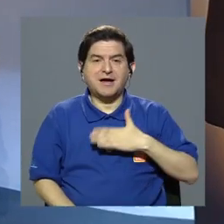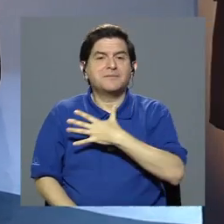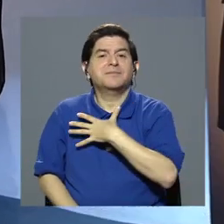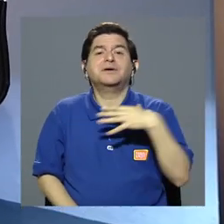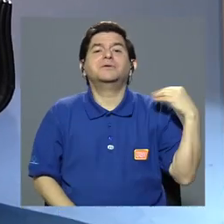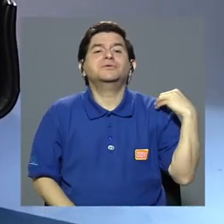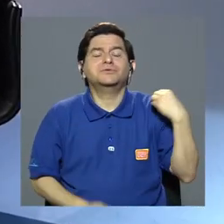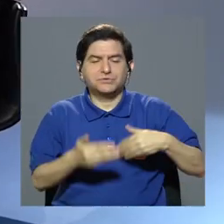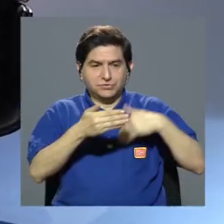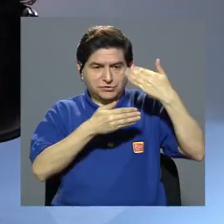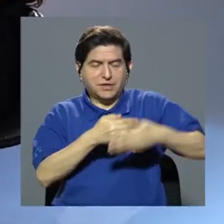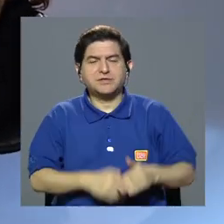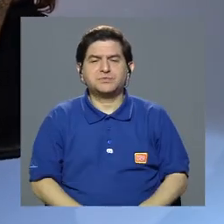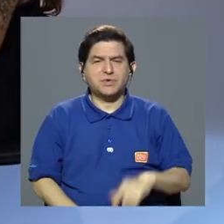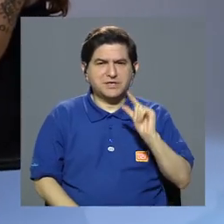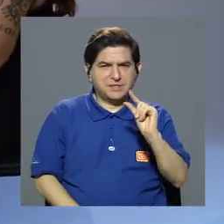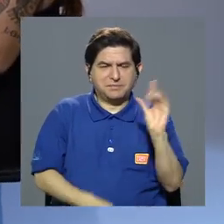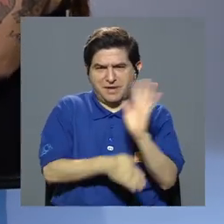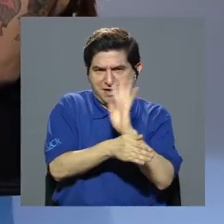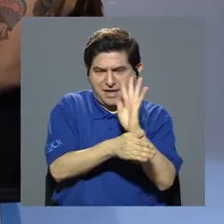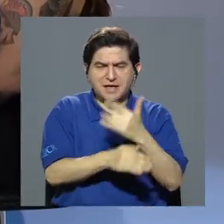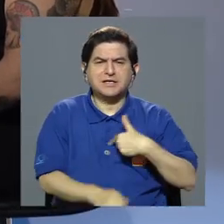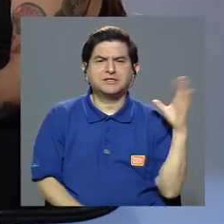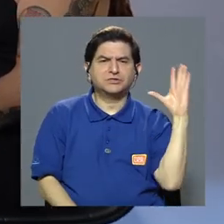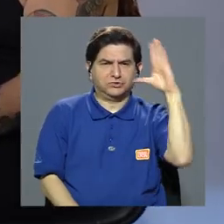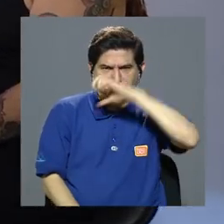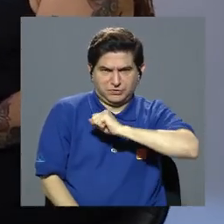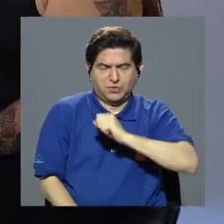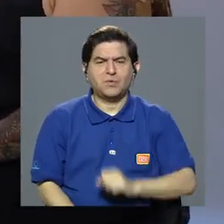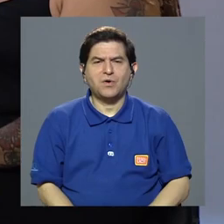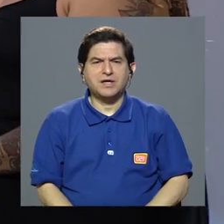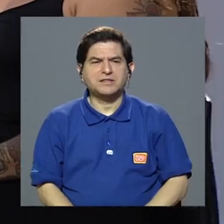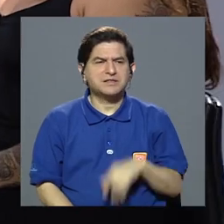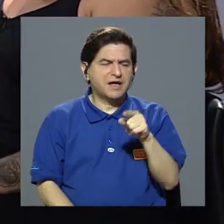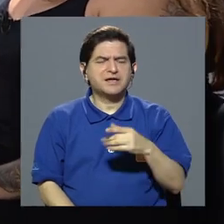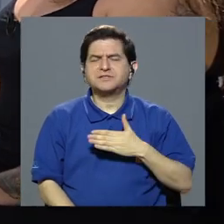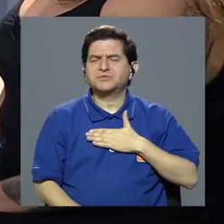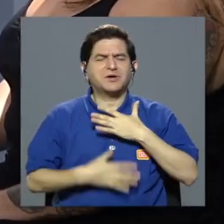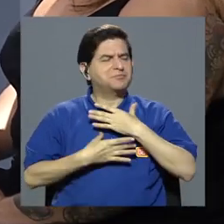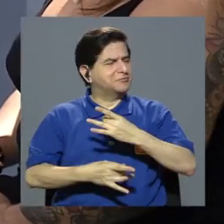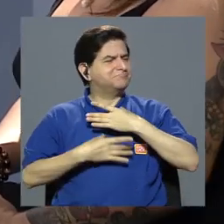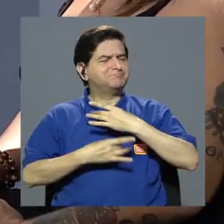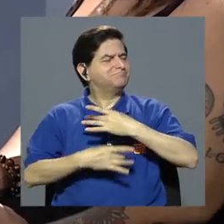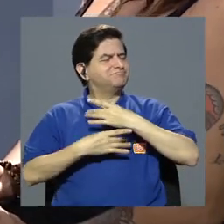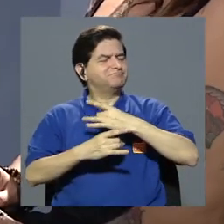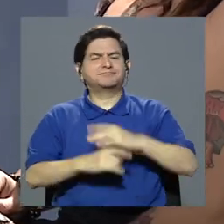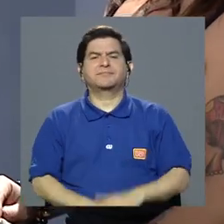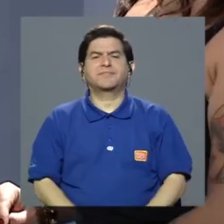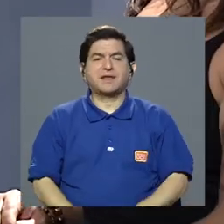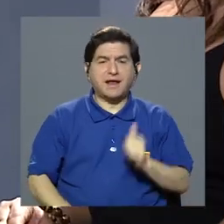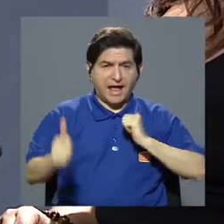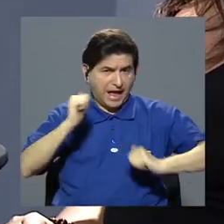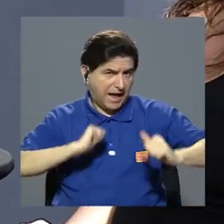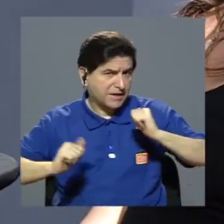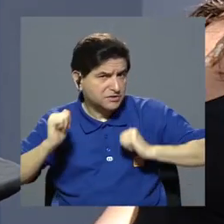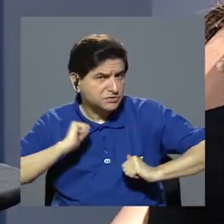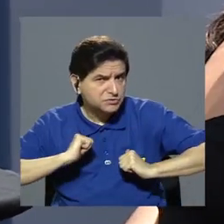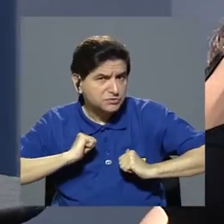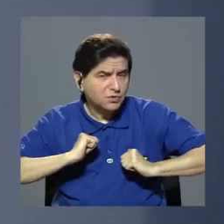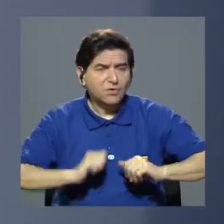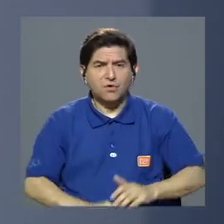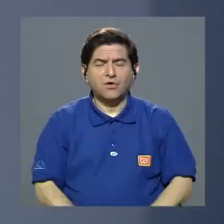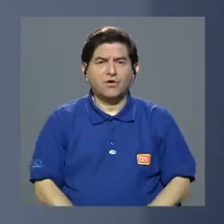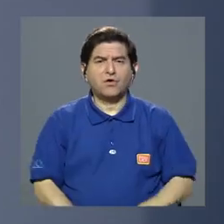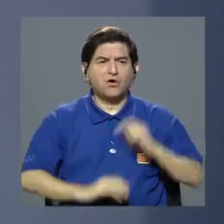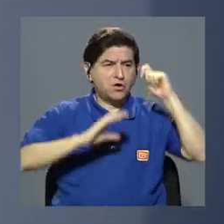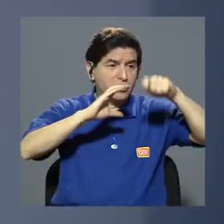lo que me gusta después de haber hecho los cortometrajes yo me di cuenta que era como lo que me apasiona digamos la actuación en